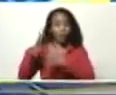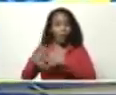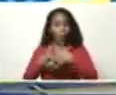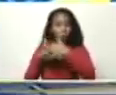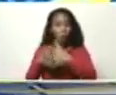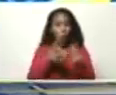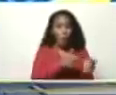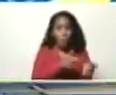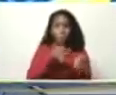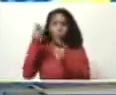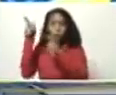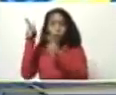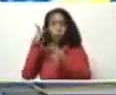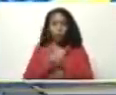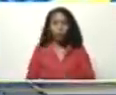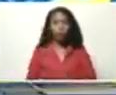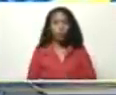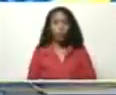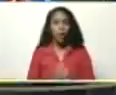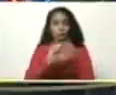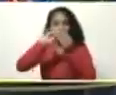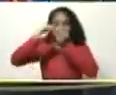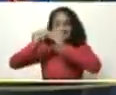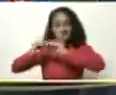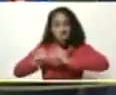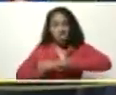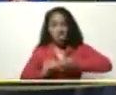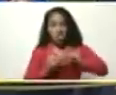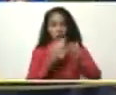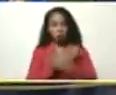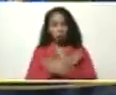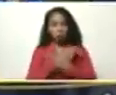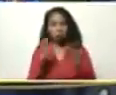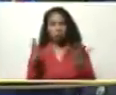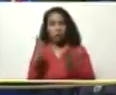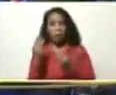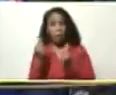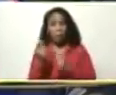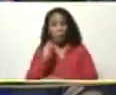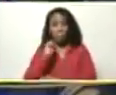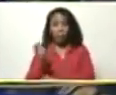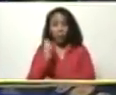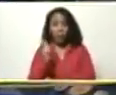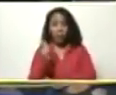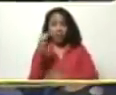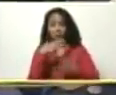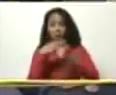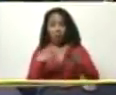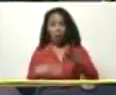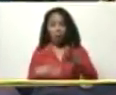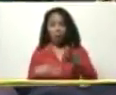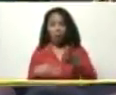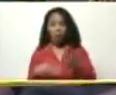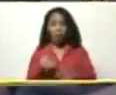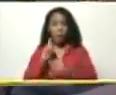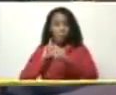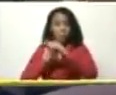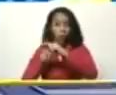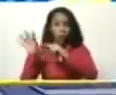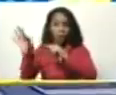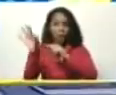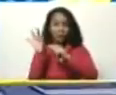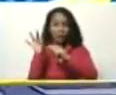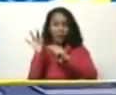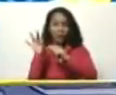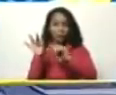Unidos, los moldean, les ofrecen billetes, recursos, los captan, los